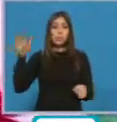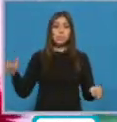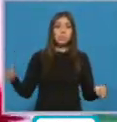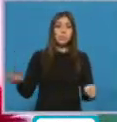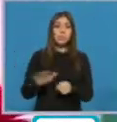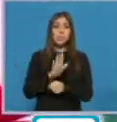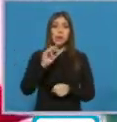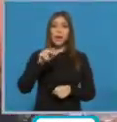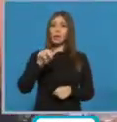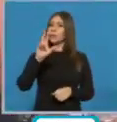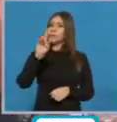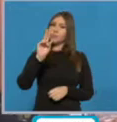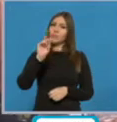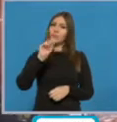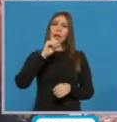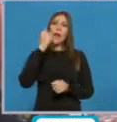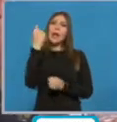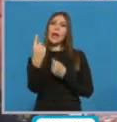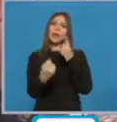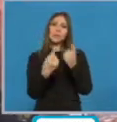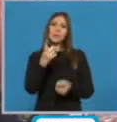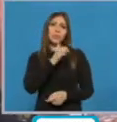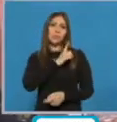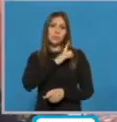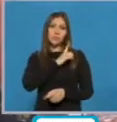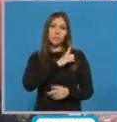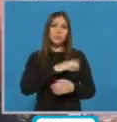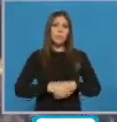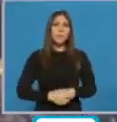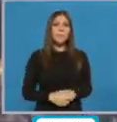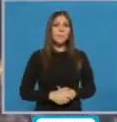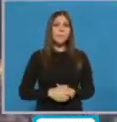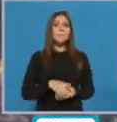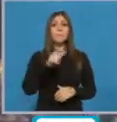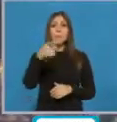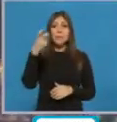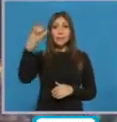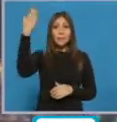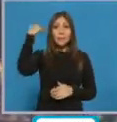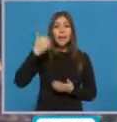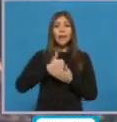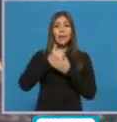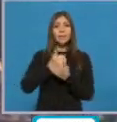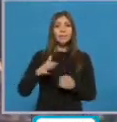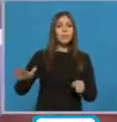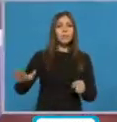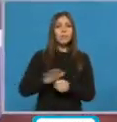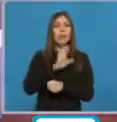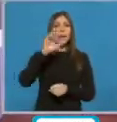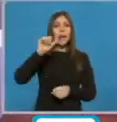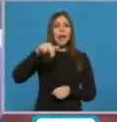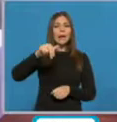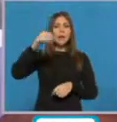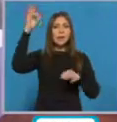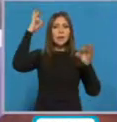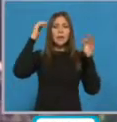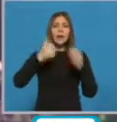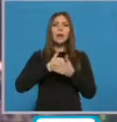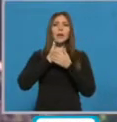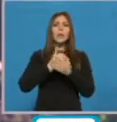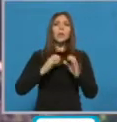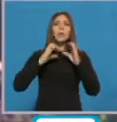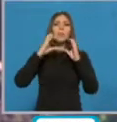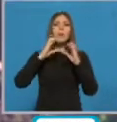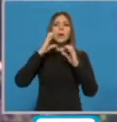todos, no todos. Mira qué interesante. Pero de verdad, estos tintes, además de taparnos las canas, nos van a proteger el cabello por sus aceites